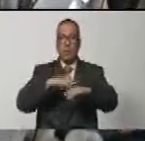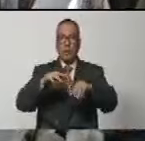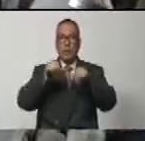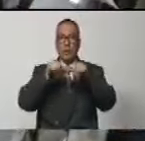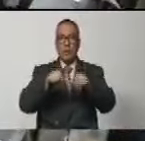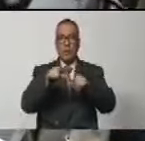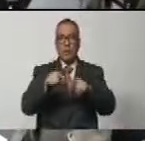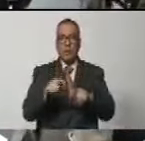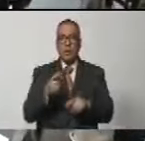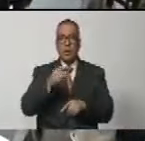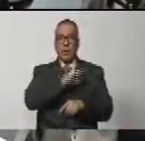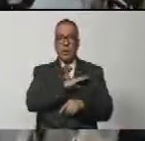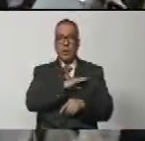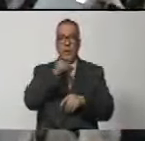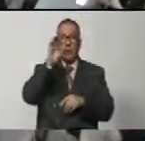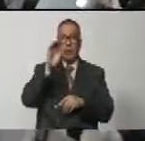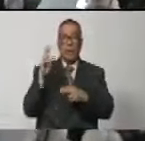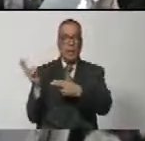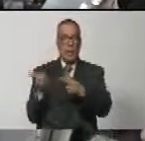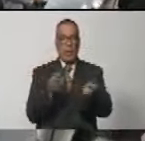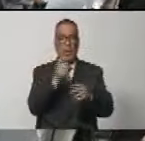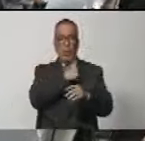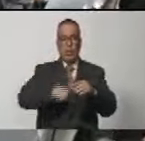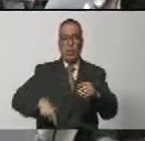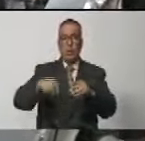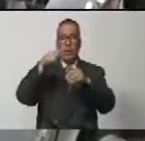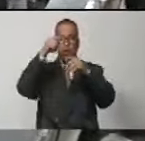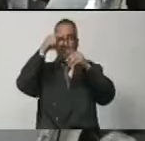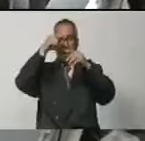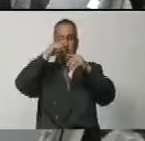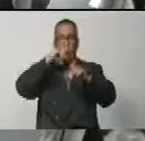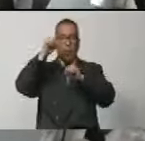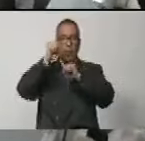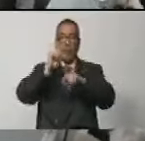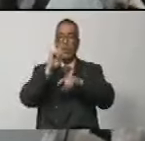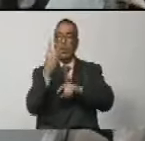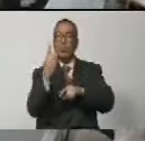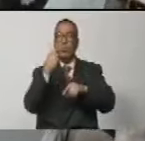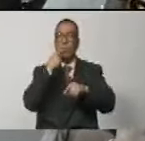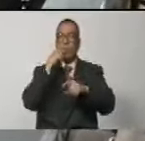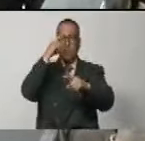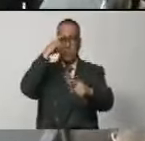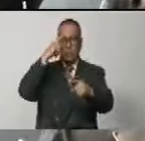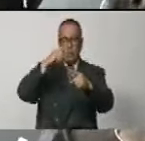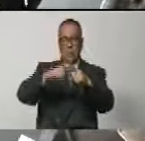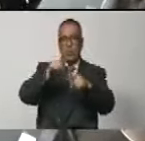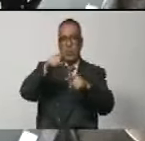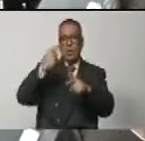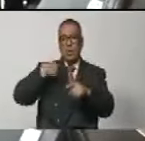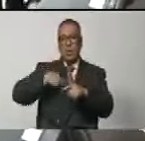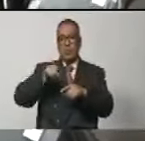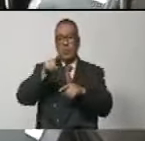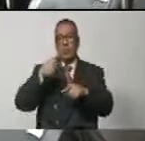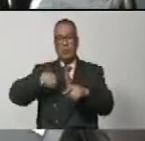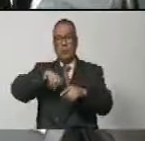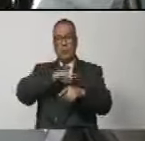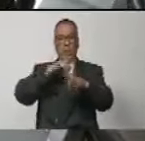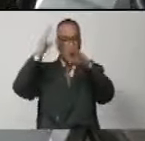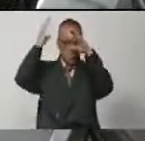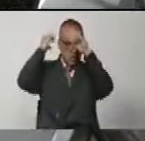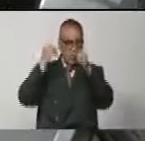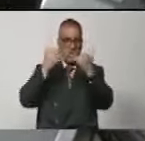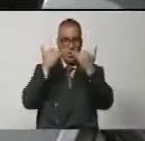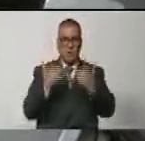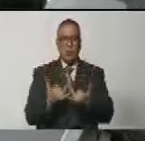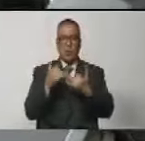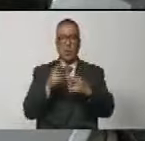estuvo en nuestro país y fue recibida por nuestro presidente Nicolás Maduro. Y uno de los principales retos que tiene nuestro embajador y que